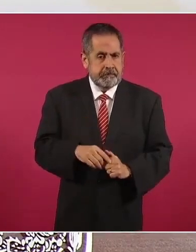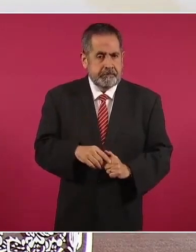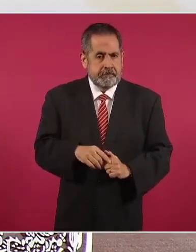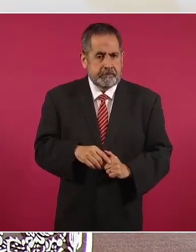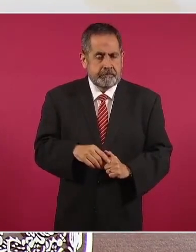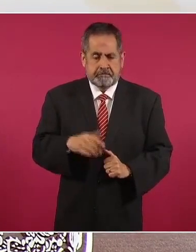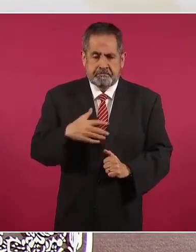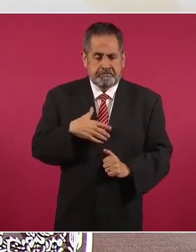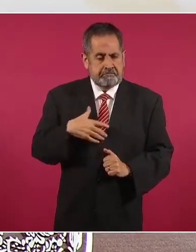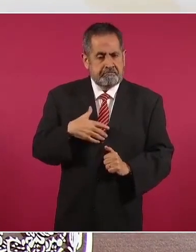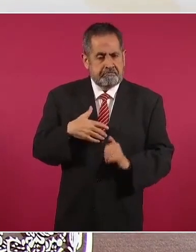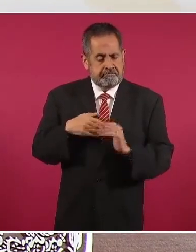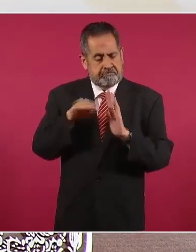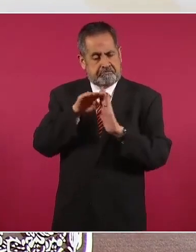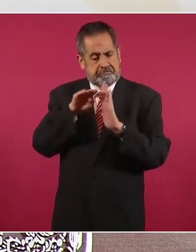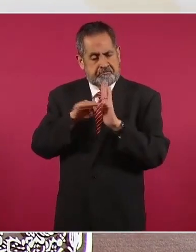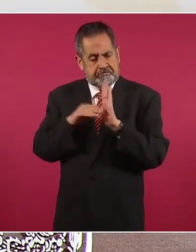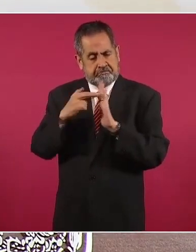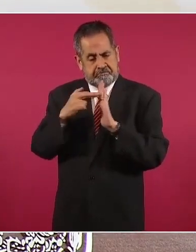tener principios,